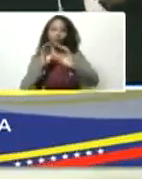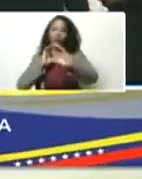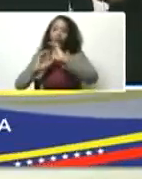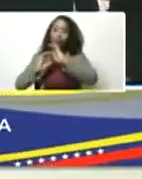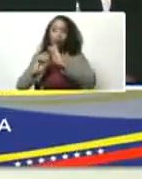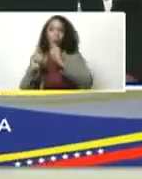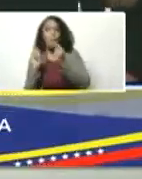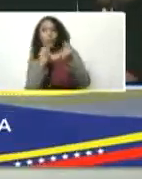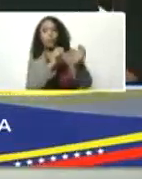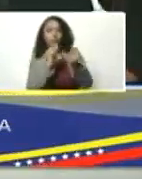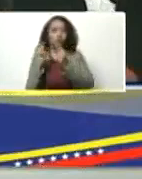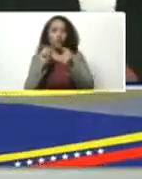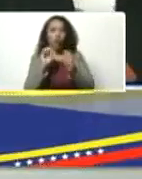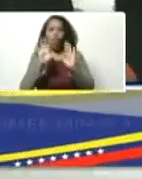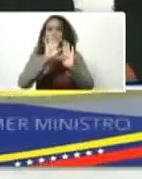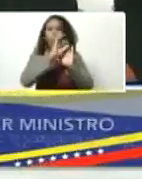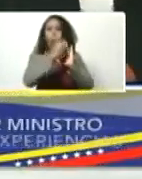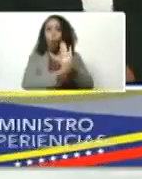debates, documentos,